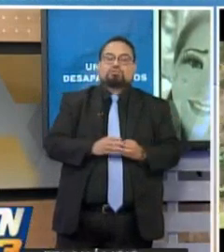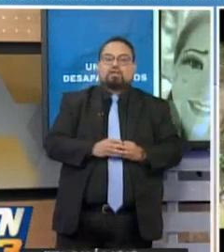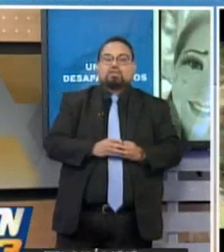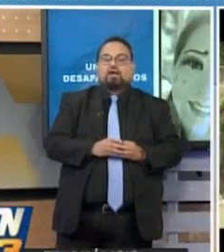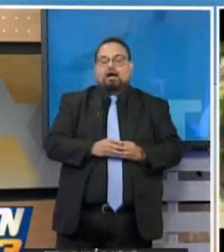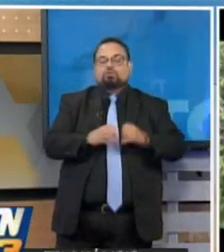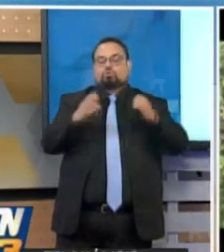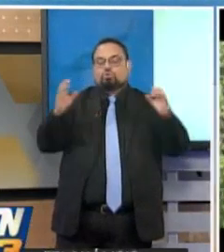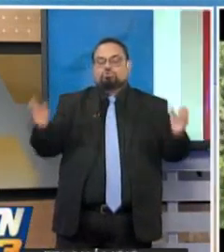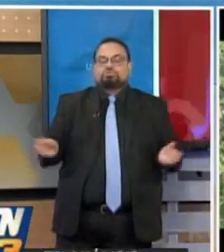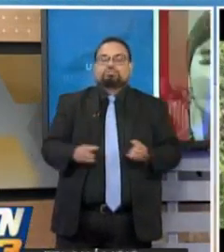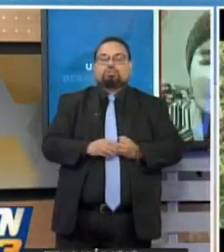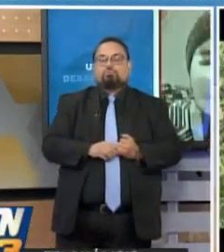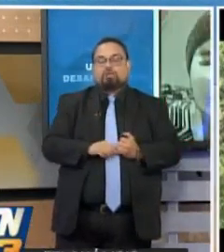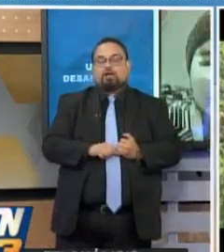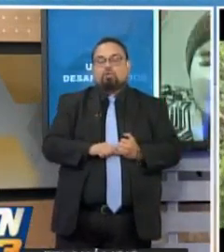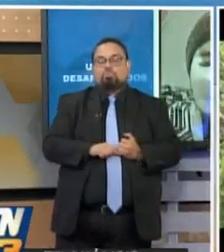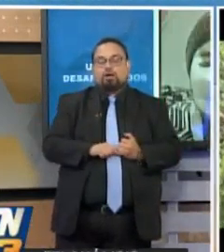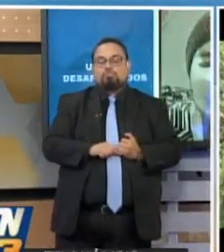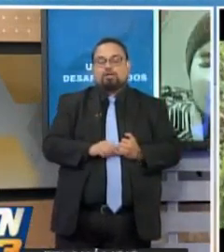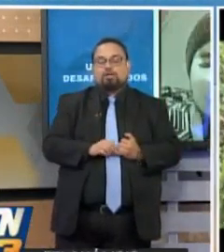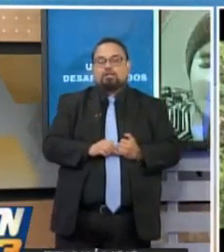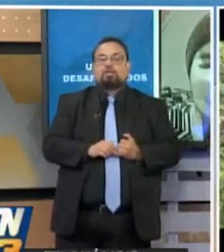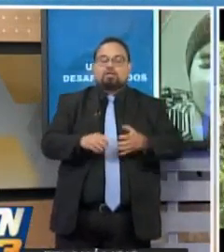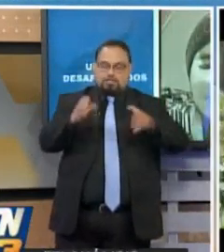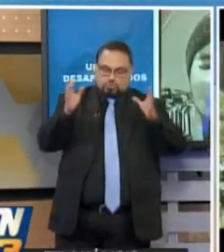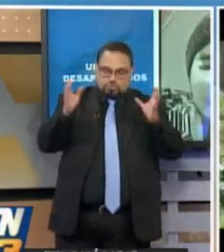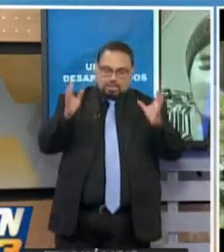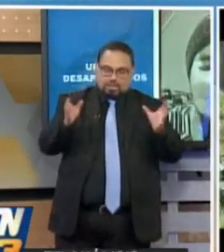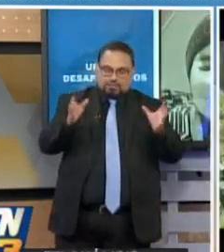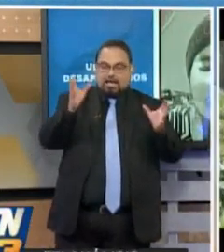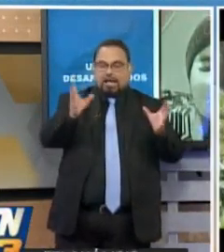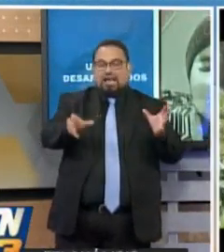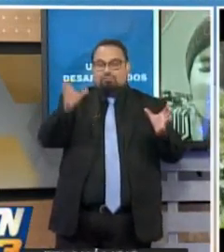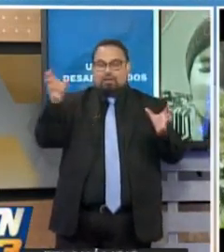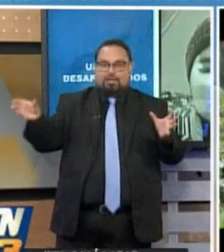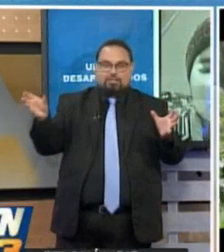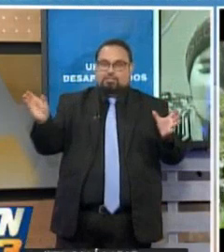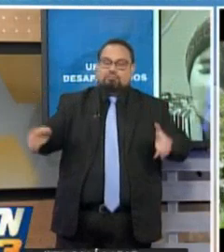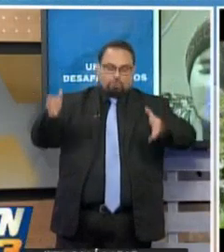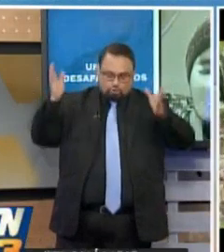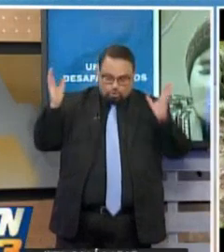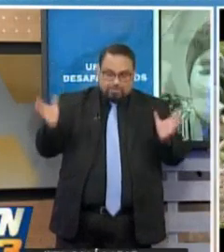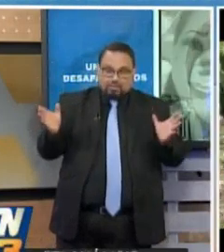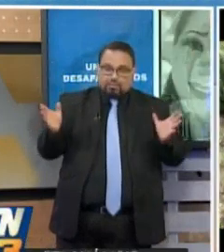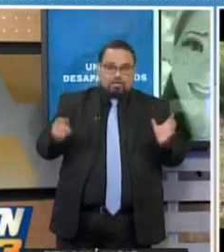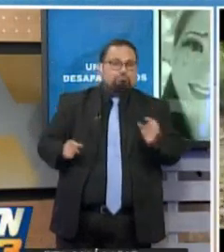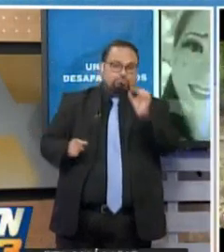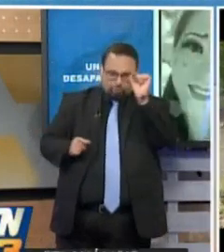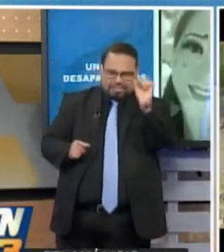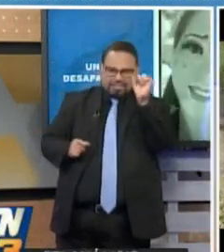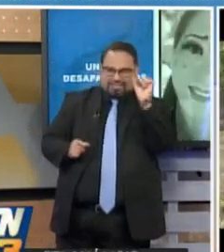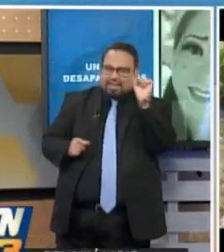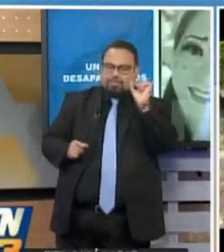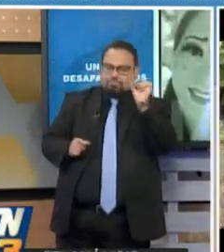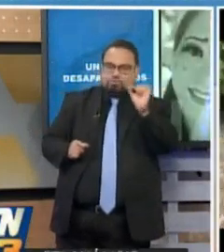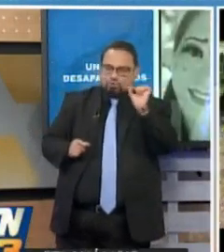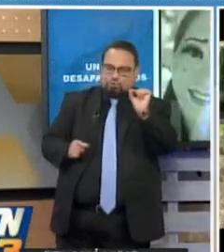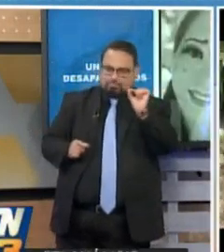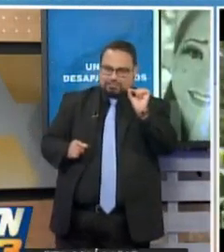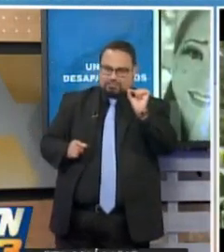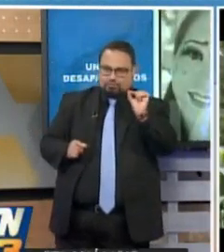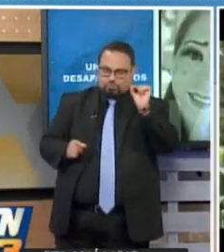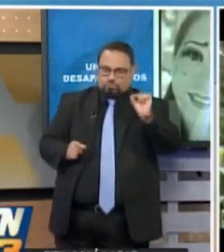menores de edad, hay todo un sistema manejado por la PGN que es una alerta Alba Kenneth. Pero no pierda tiempo, porque cada